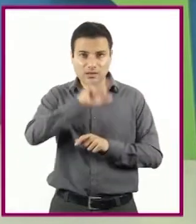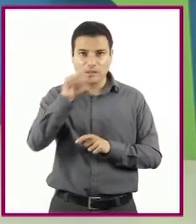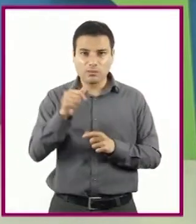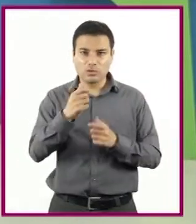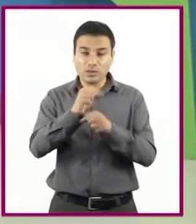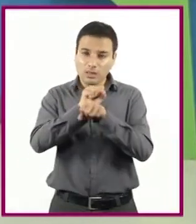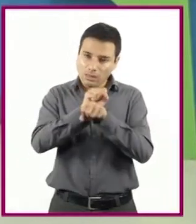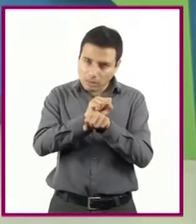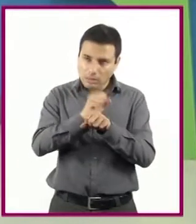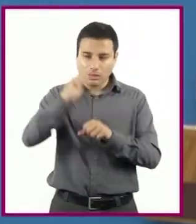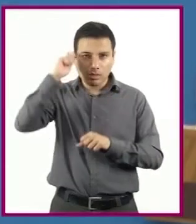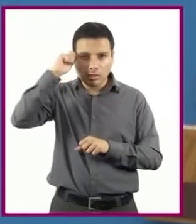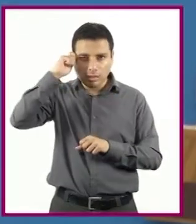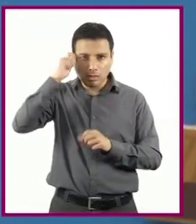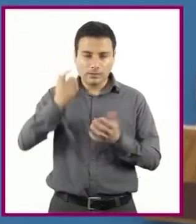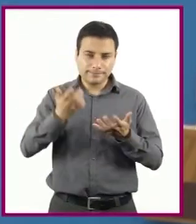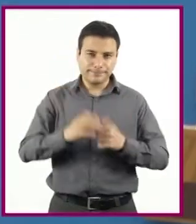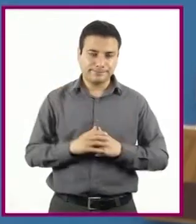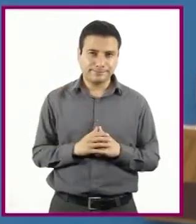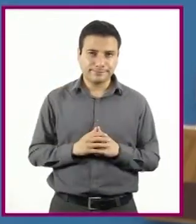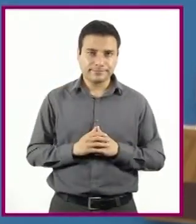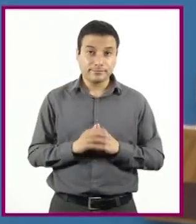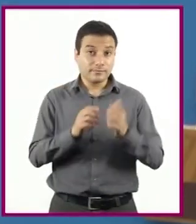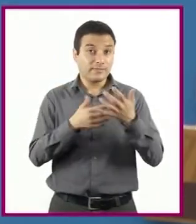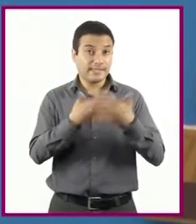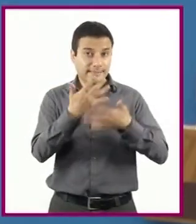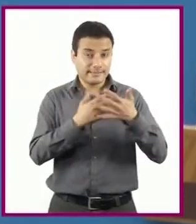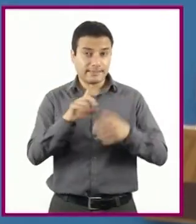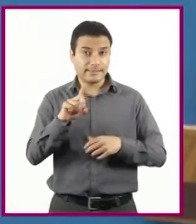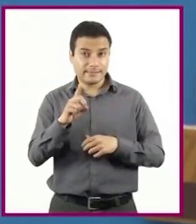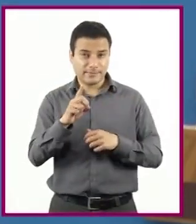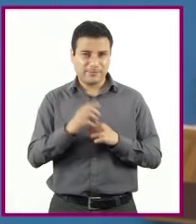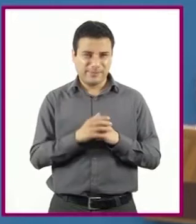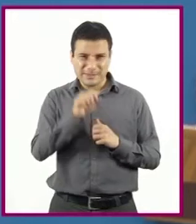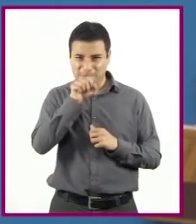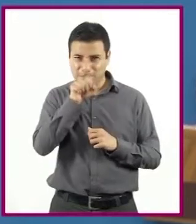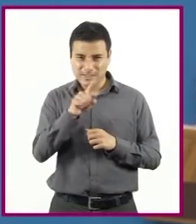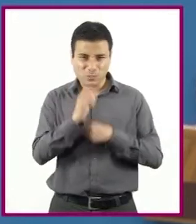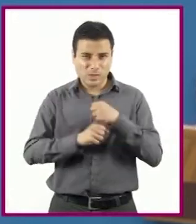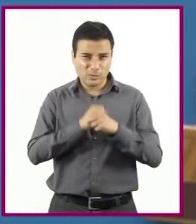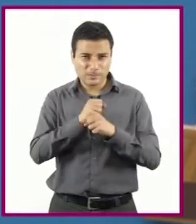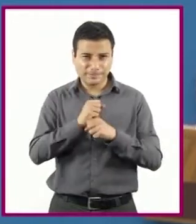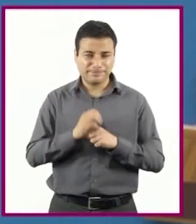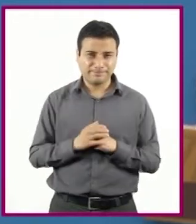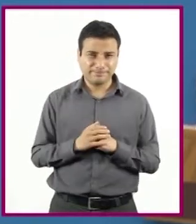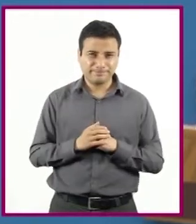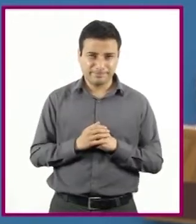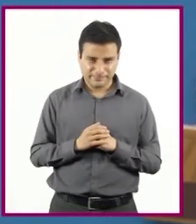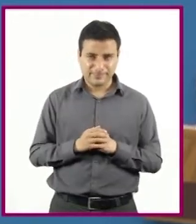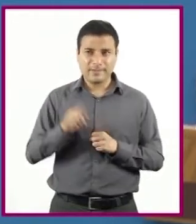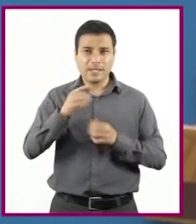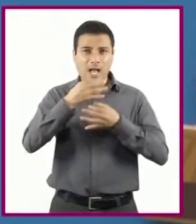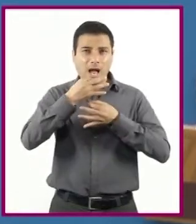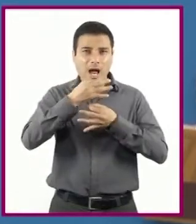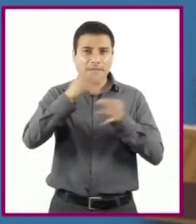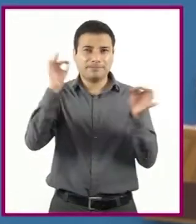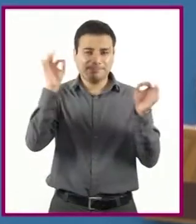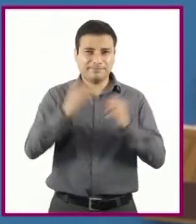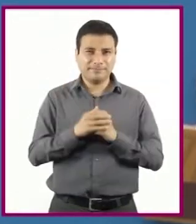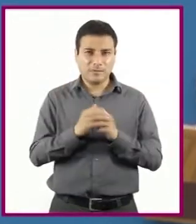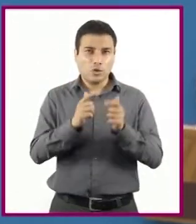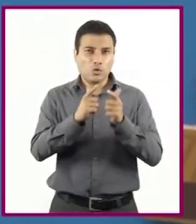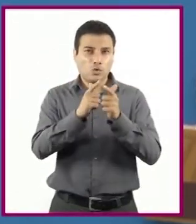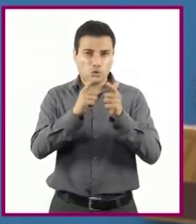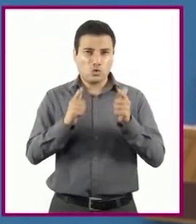degradante condición de esclavos. El 15 de diciembre del mismo año, en respuesta al edicto de excomunión contra la